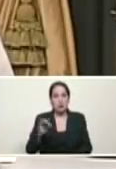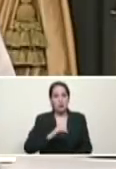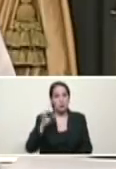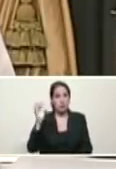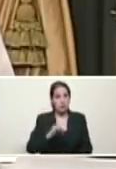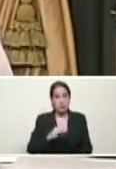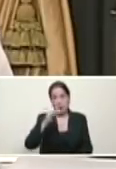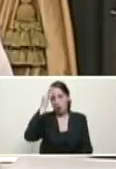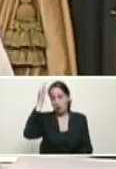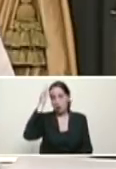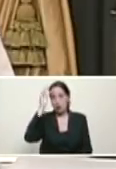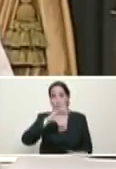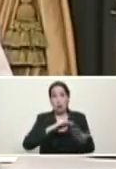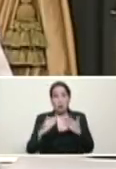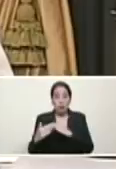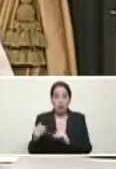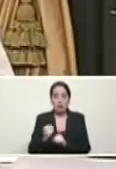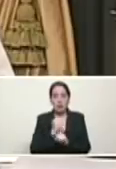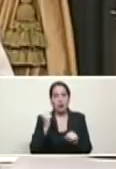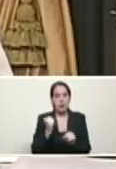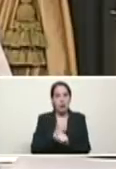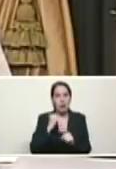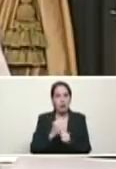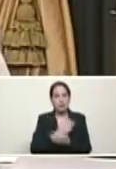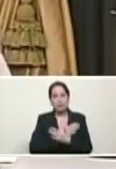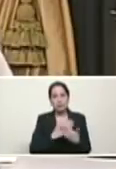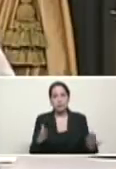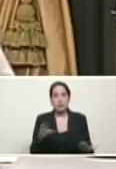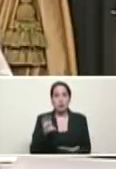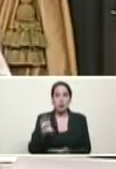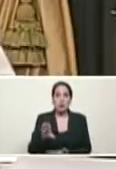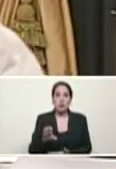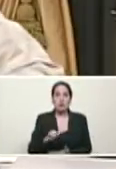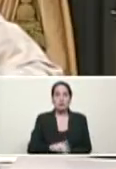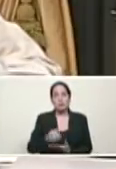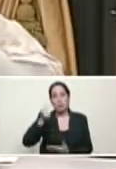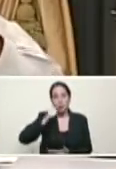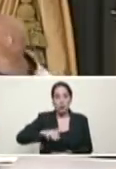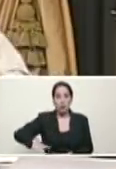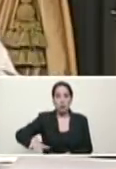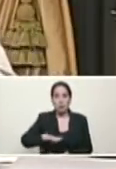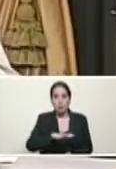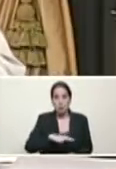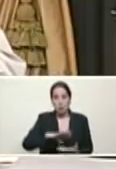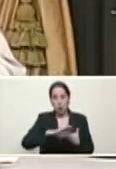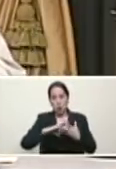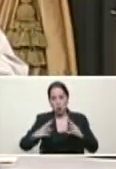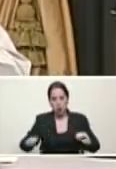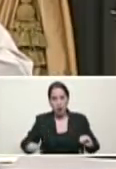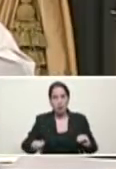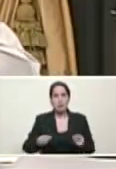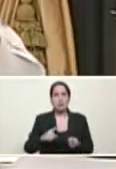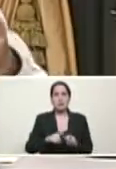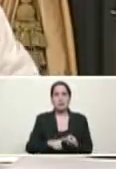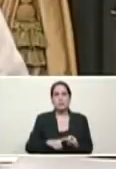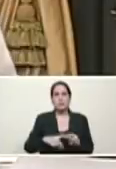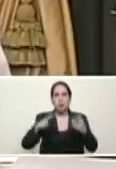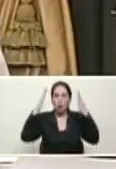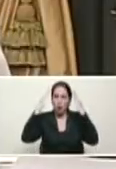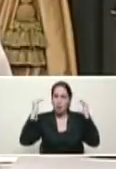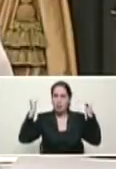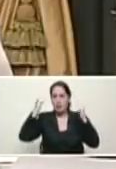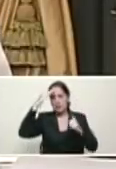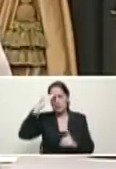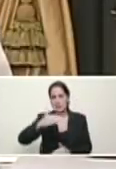99.99% de los consejos comunales, trabajando por la patria, trabajando por el pueblo, trabajando con los CLAP, trabajando con la Milicia Nacional